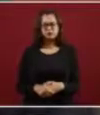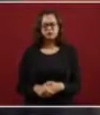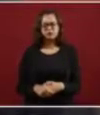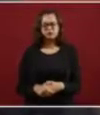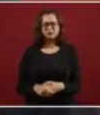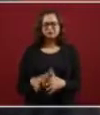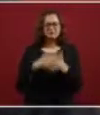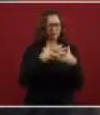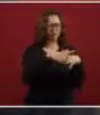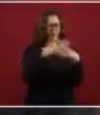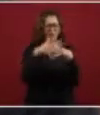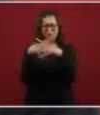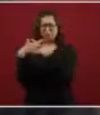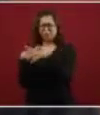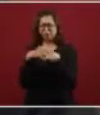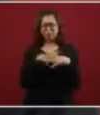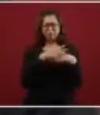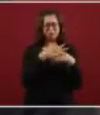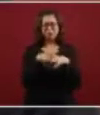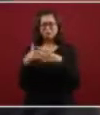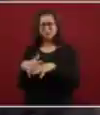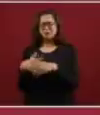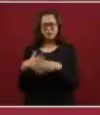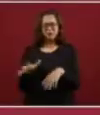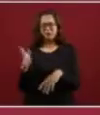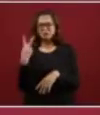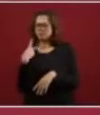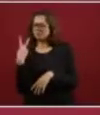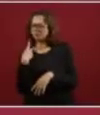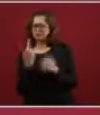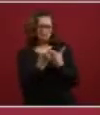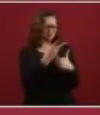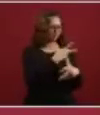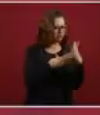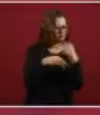una mezcolanza de poder económico con poder político.